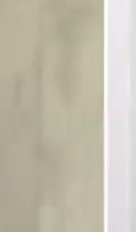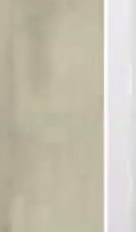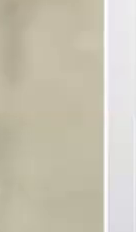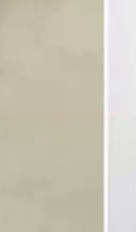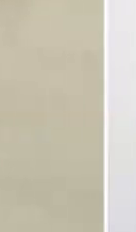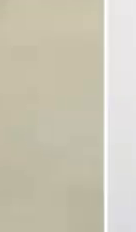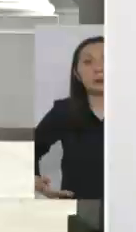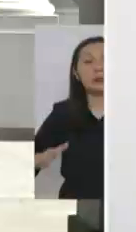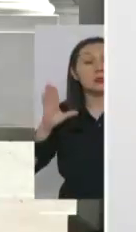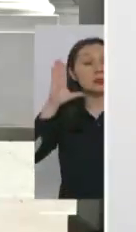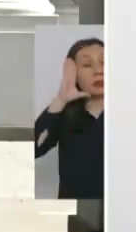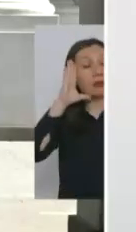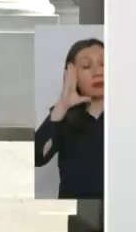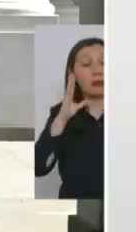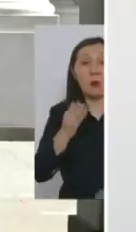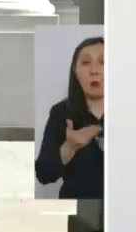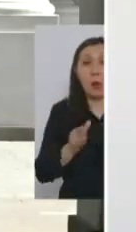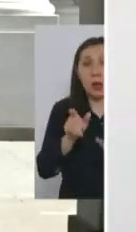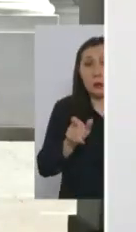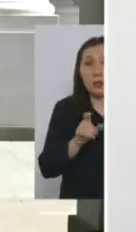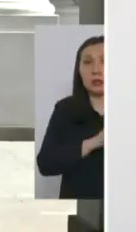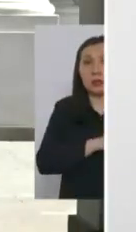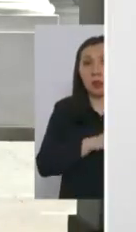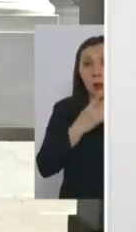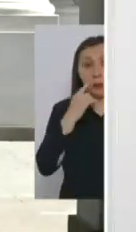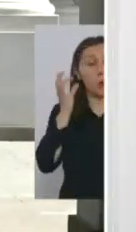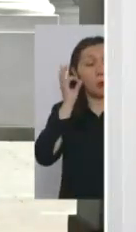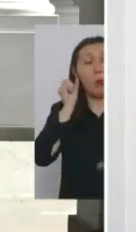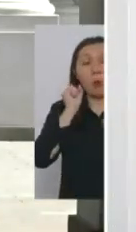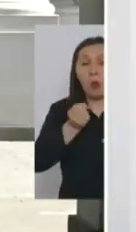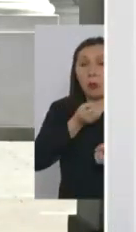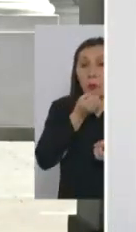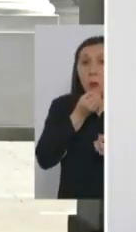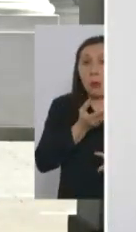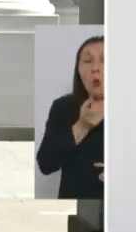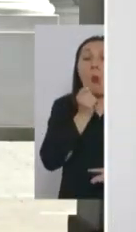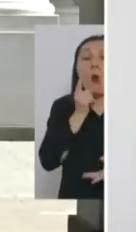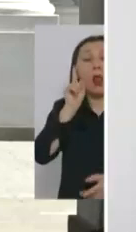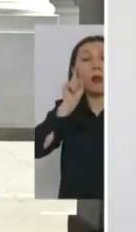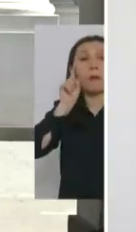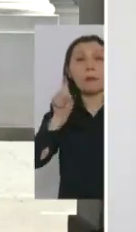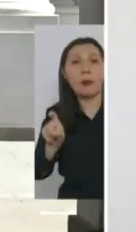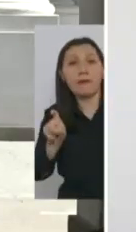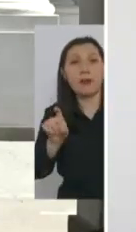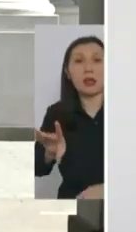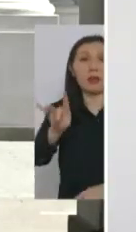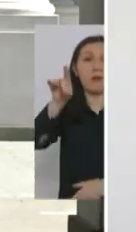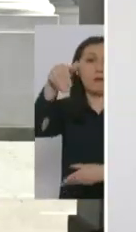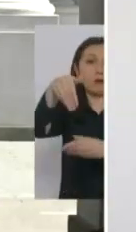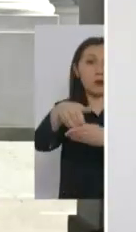un nuevo parlamento, ¿usted cree que esto puede tener viabilidad todavía?